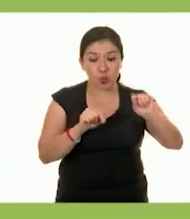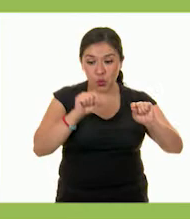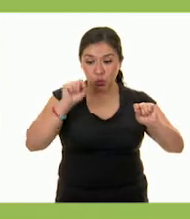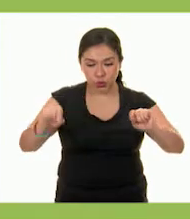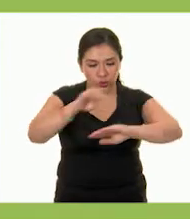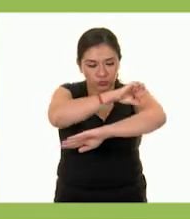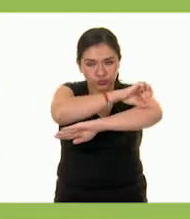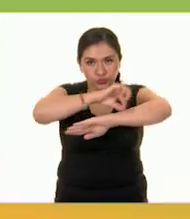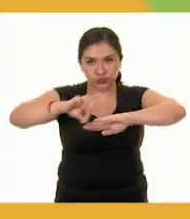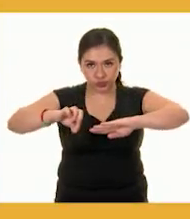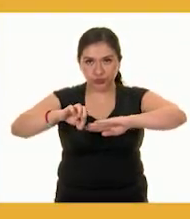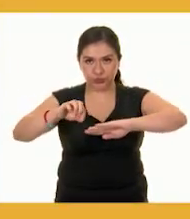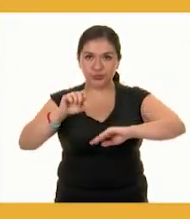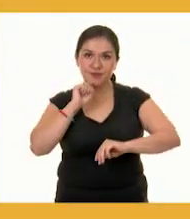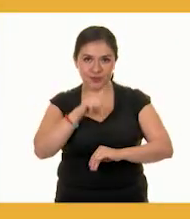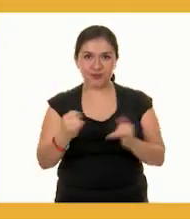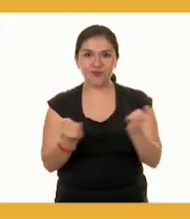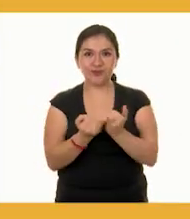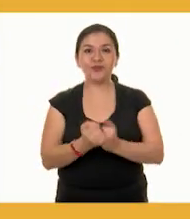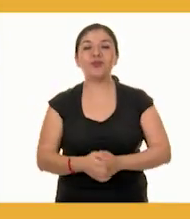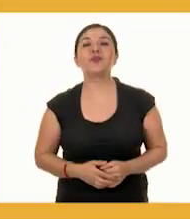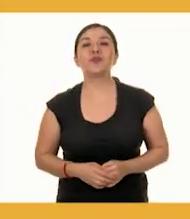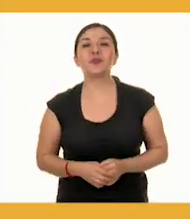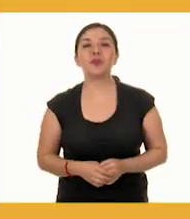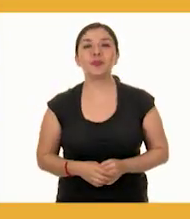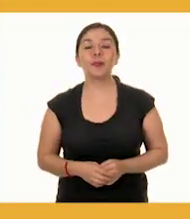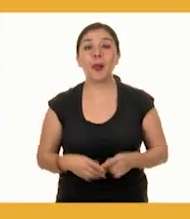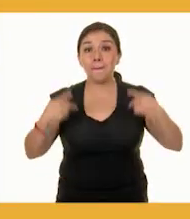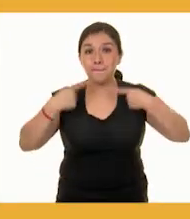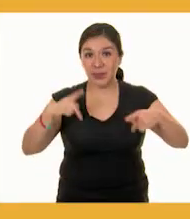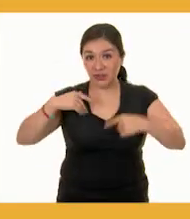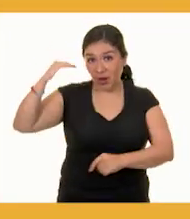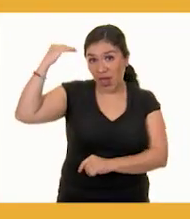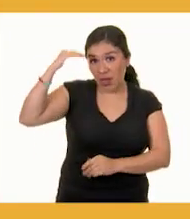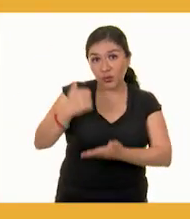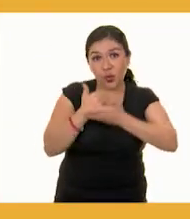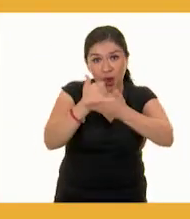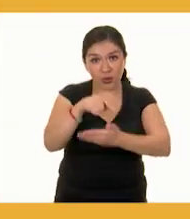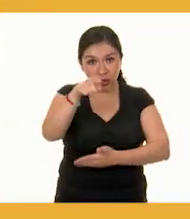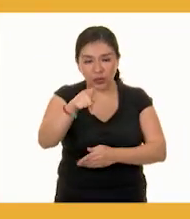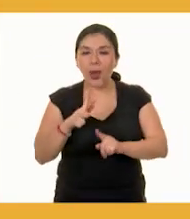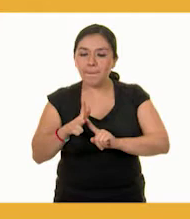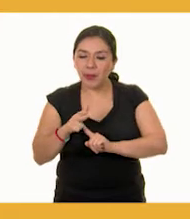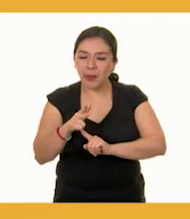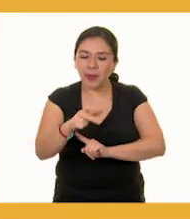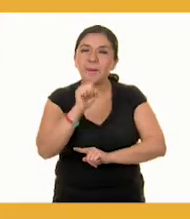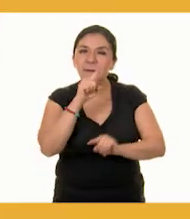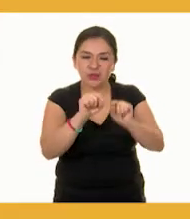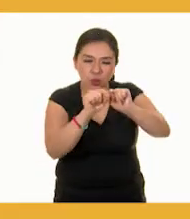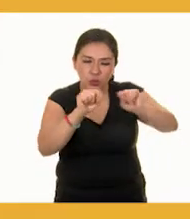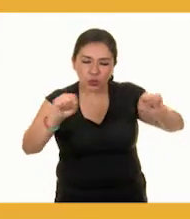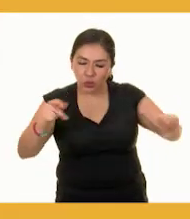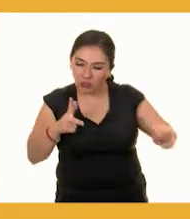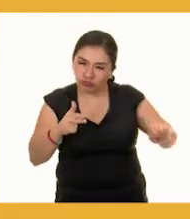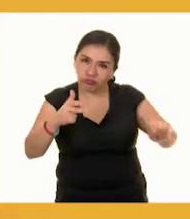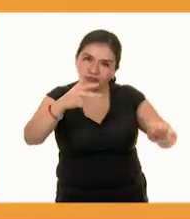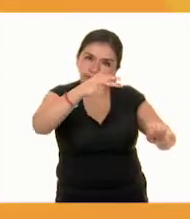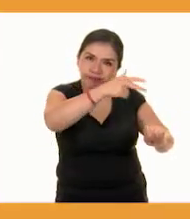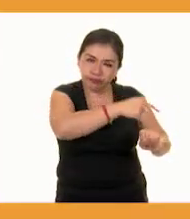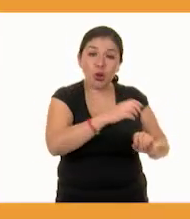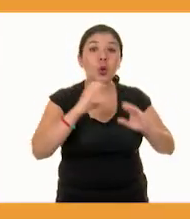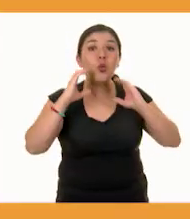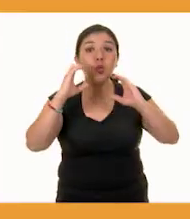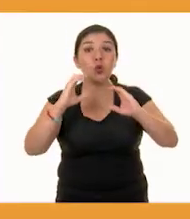horizontal entre los dos puntos. 4. Con ayuda de un adulto, corta sobre la línea horizontal que